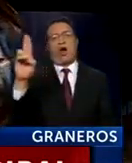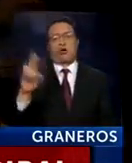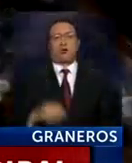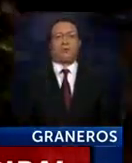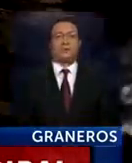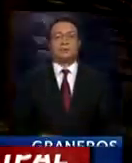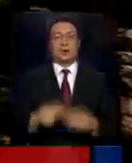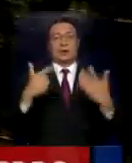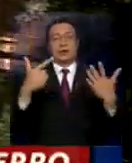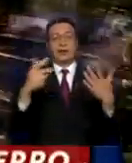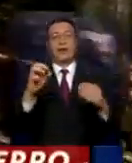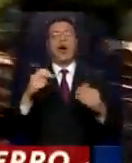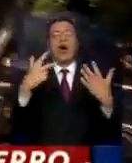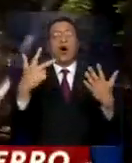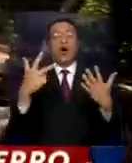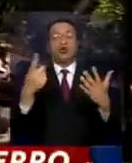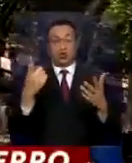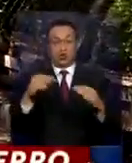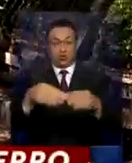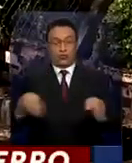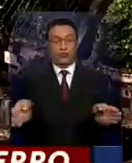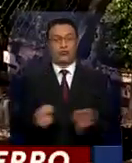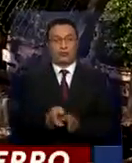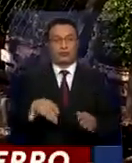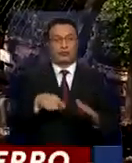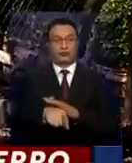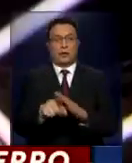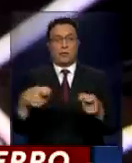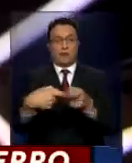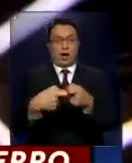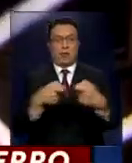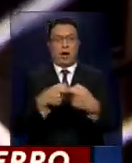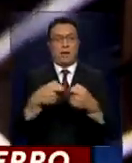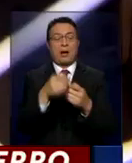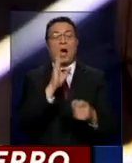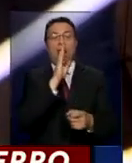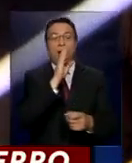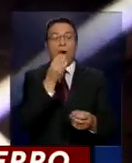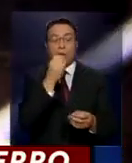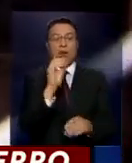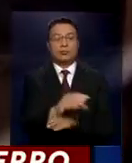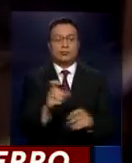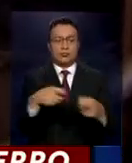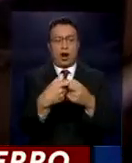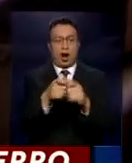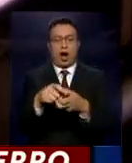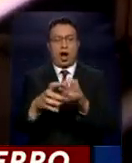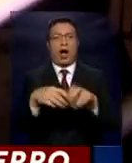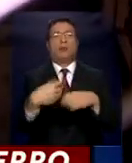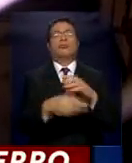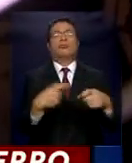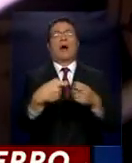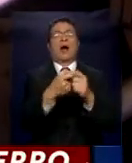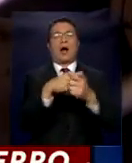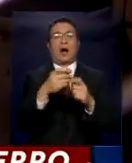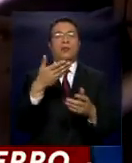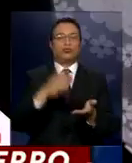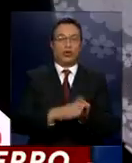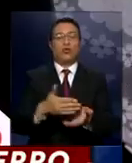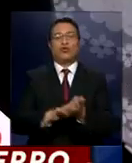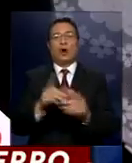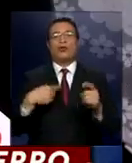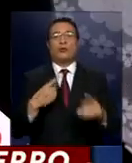Como 7, 8 en un canil y se peleaban entre ellos por el alimento. Y ahí donde a veces sucedían las peleas, toda la cuestión,